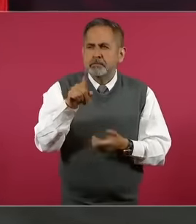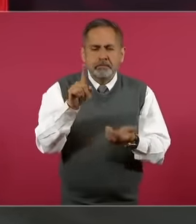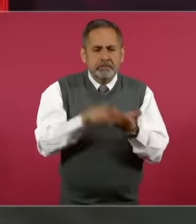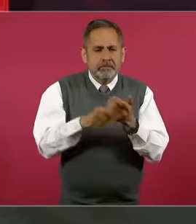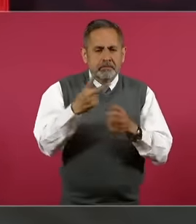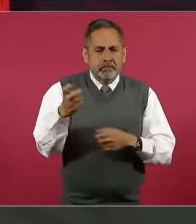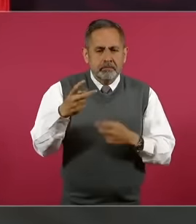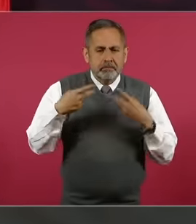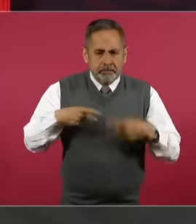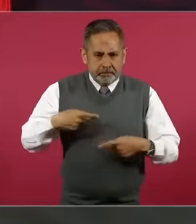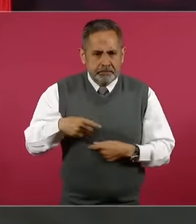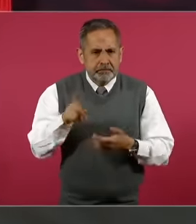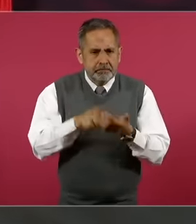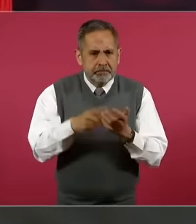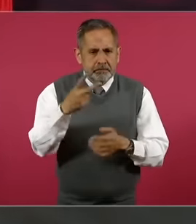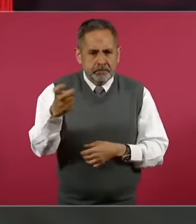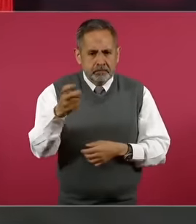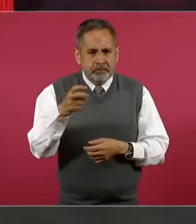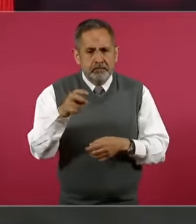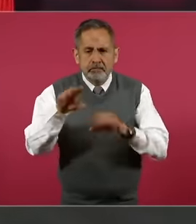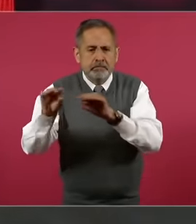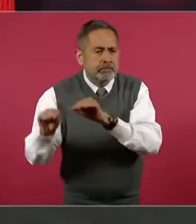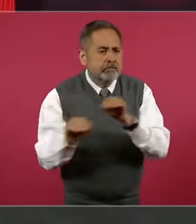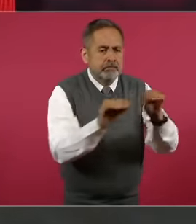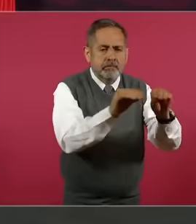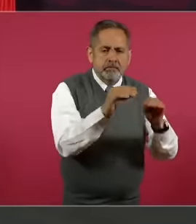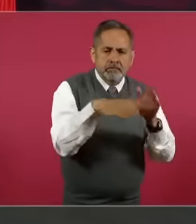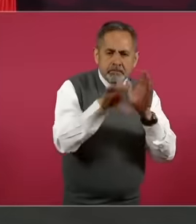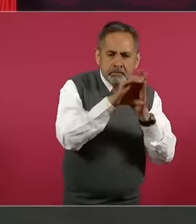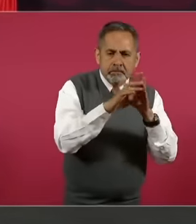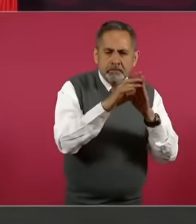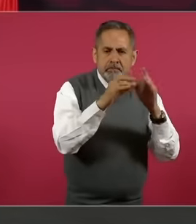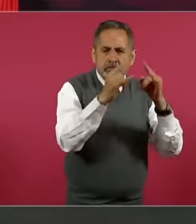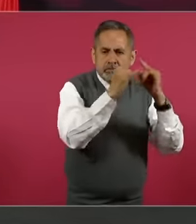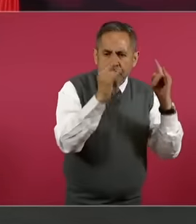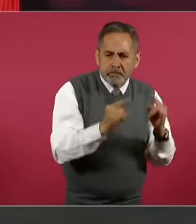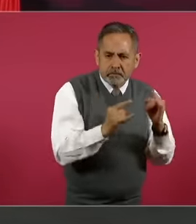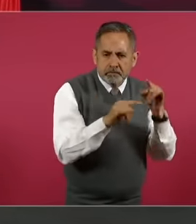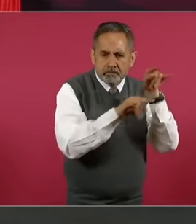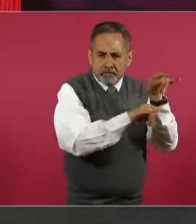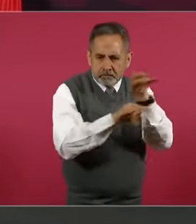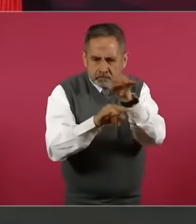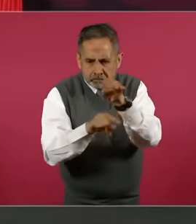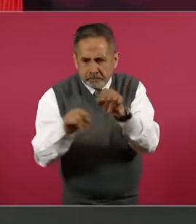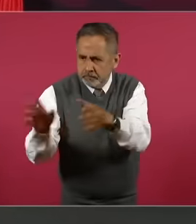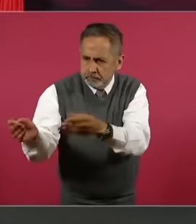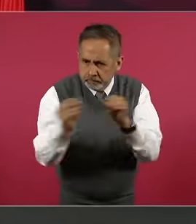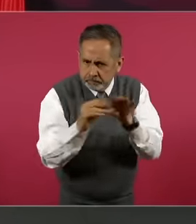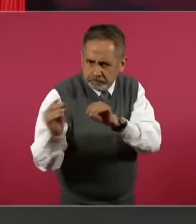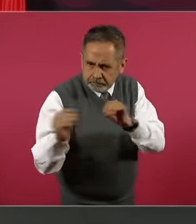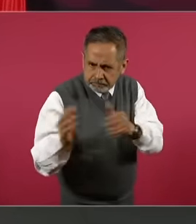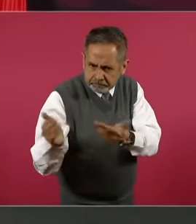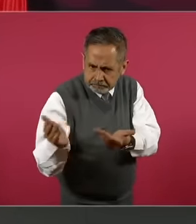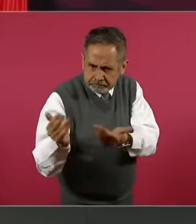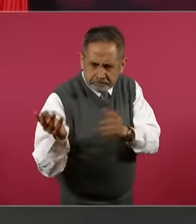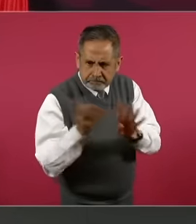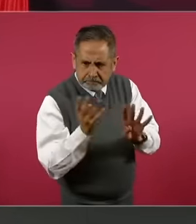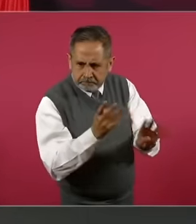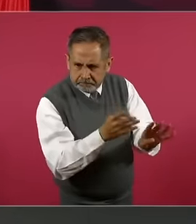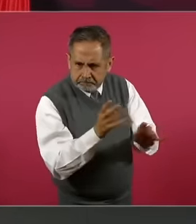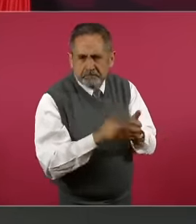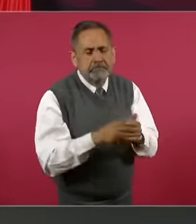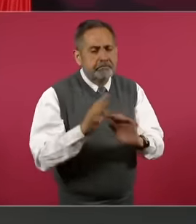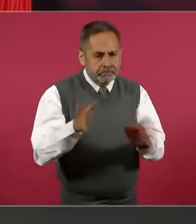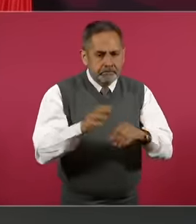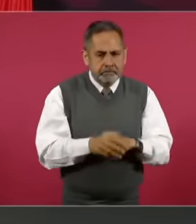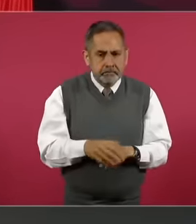1.200 personas en albergues ya rescatados, y se sigue haciendo labor